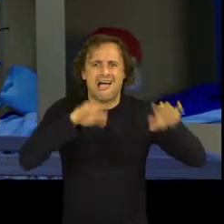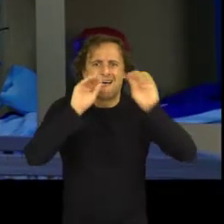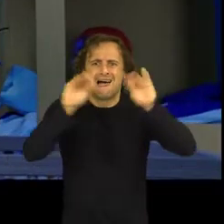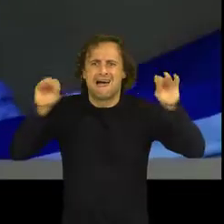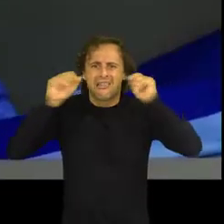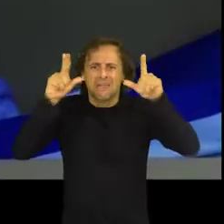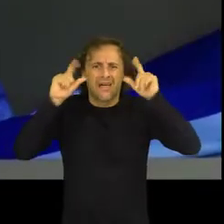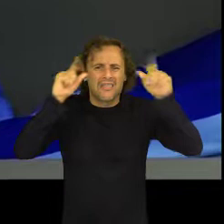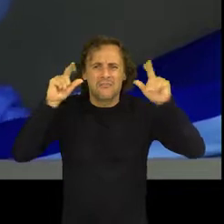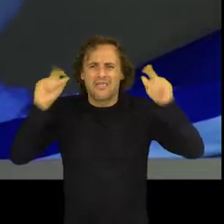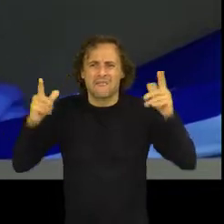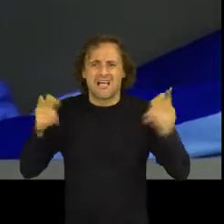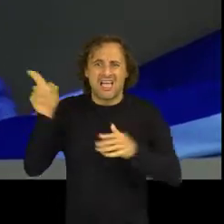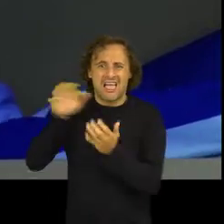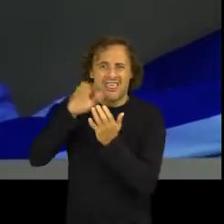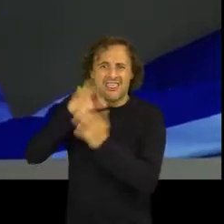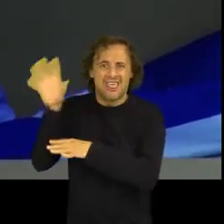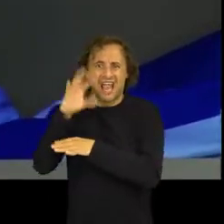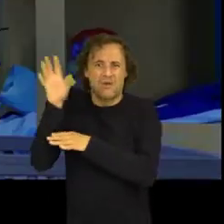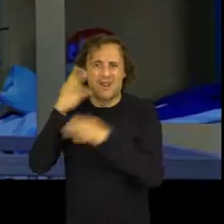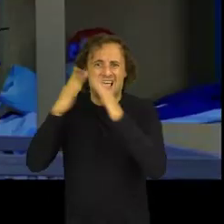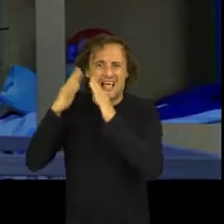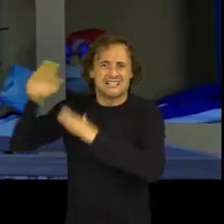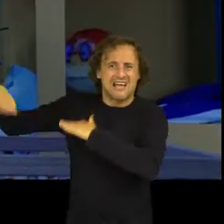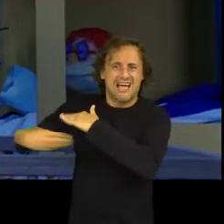Espertade. Hai un dinosauro na casa.